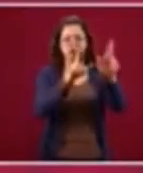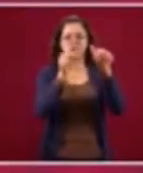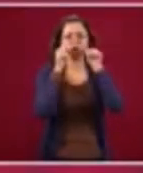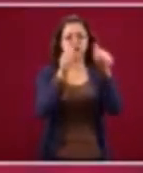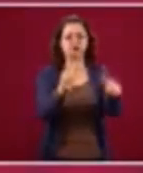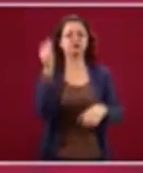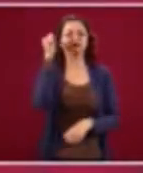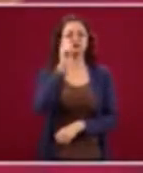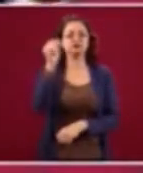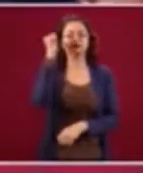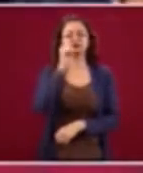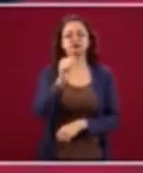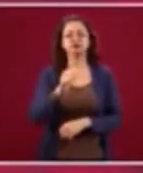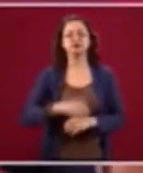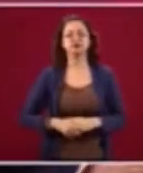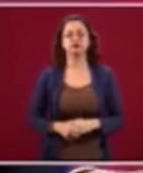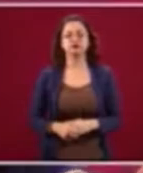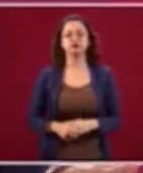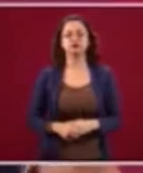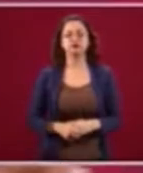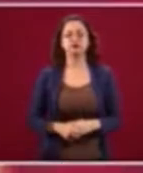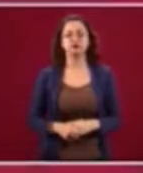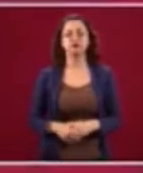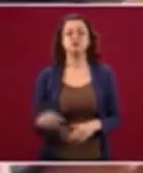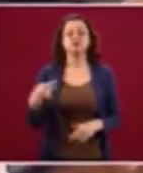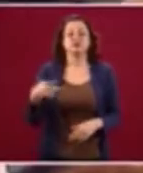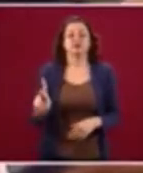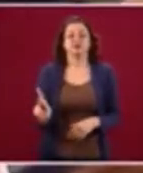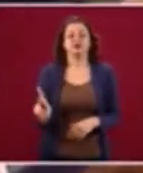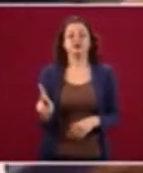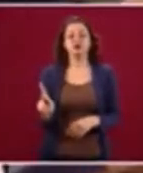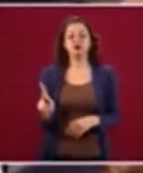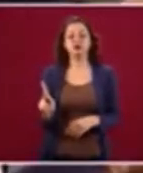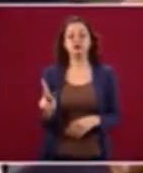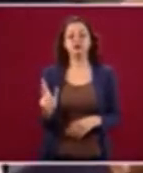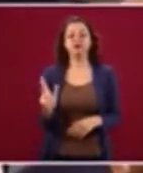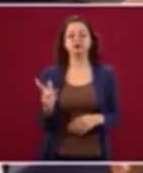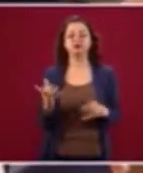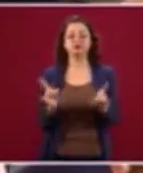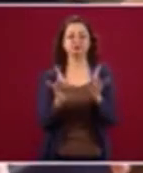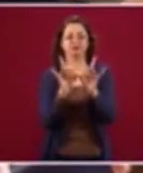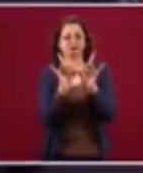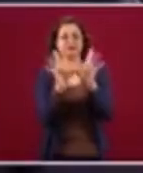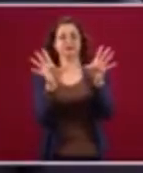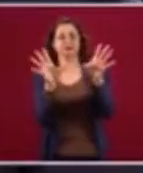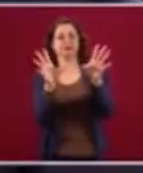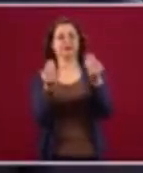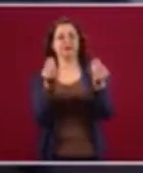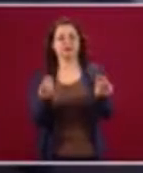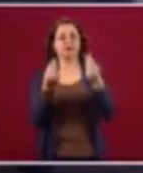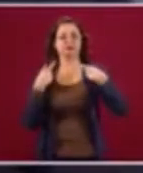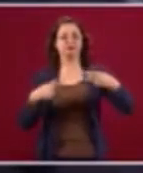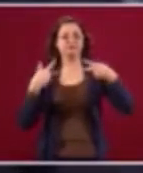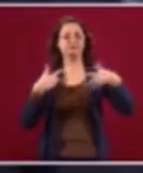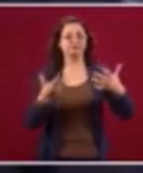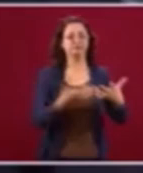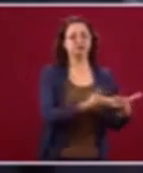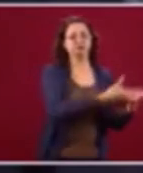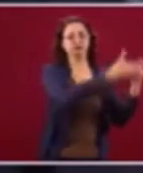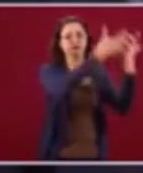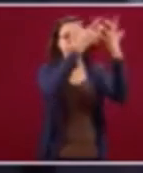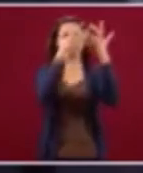más que un acto. Así, pues se presta,